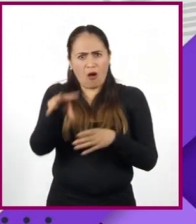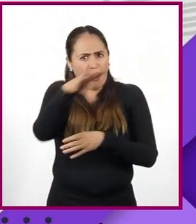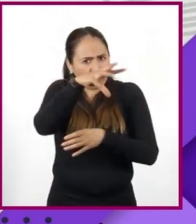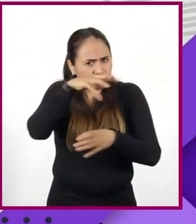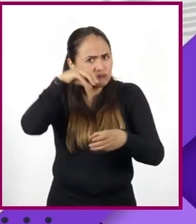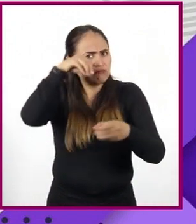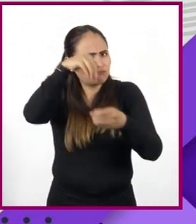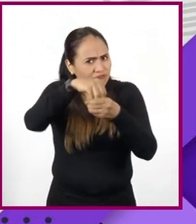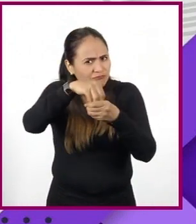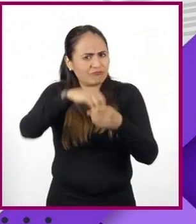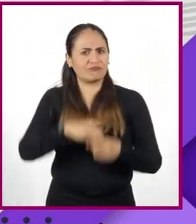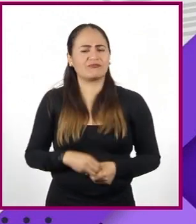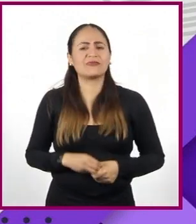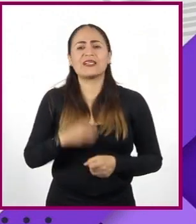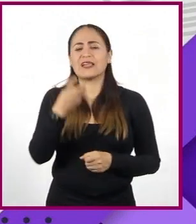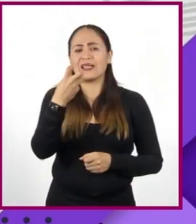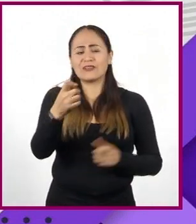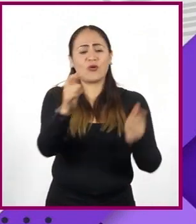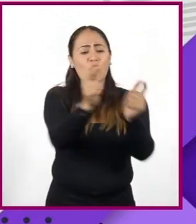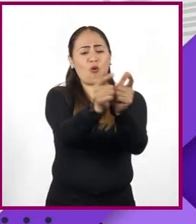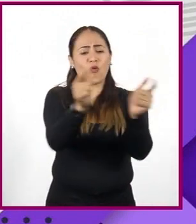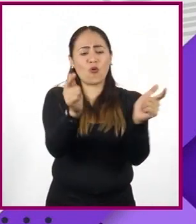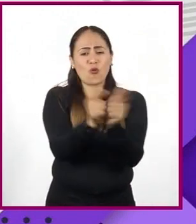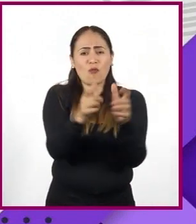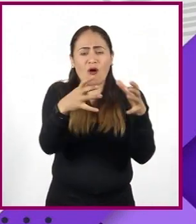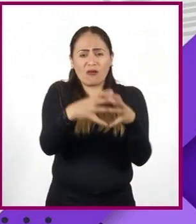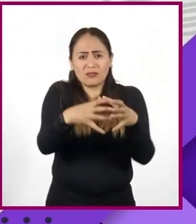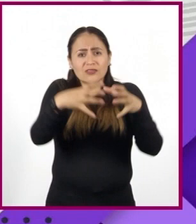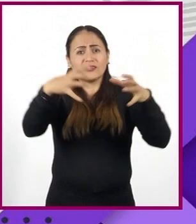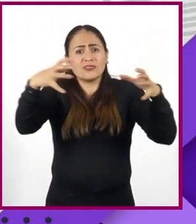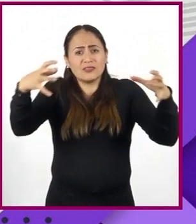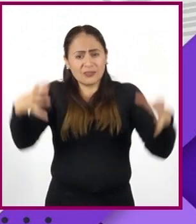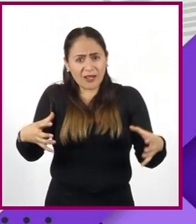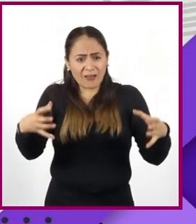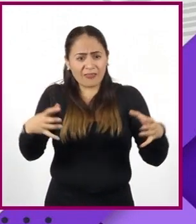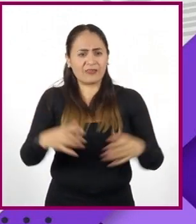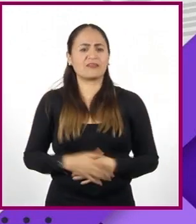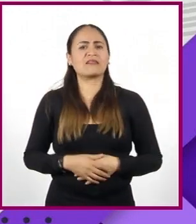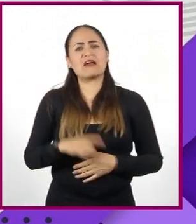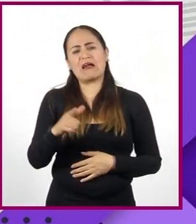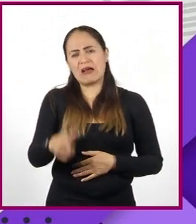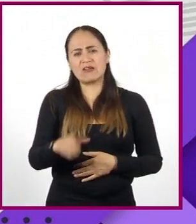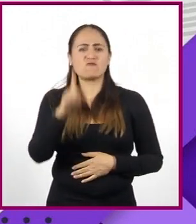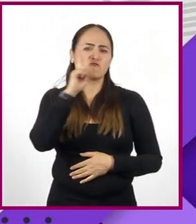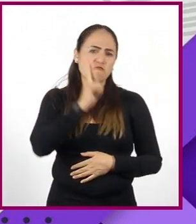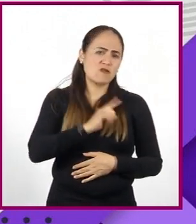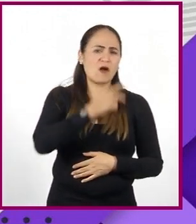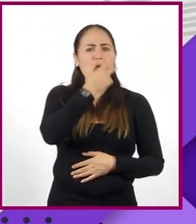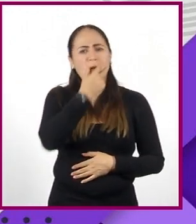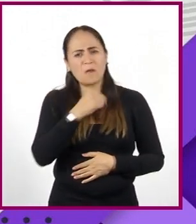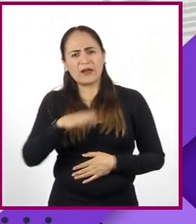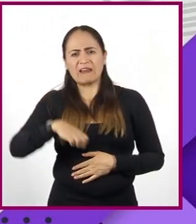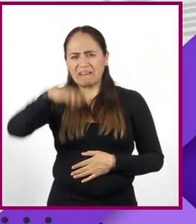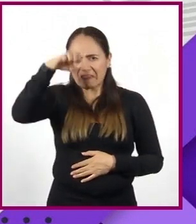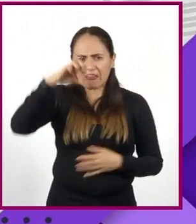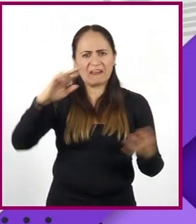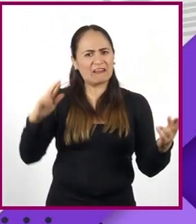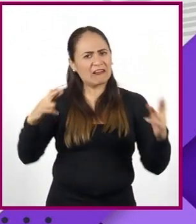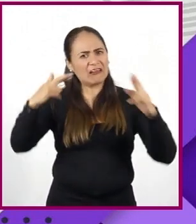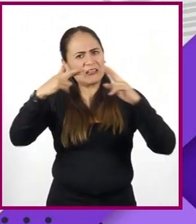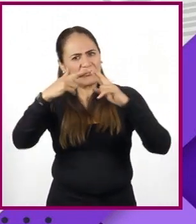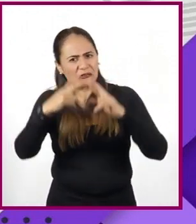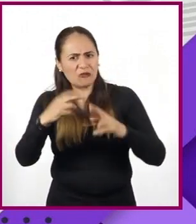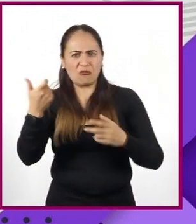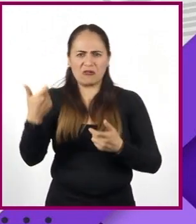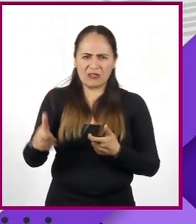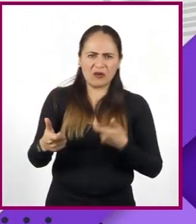de que formamos parte de un gran grupo que va más allá de las etnias, géneros, edades, filiaciones religiosas,